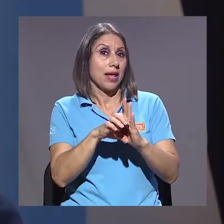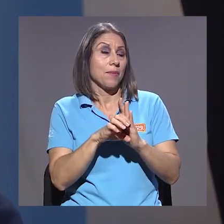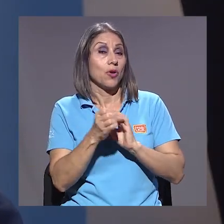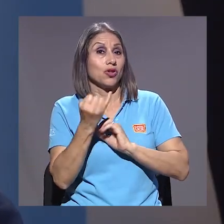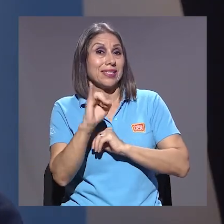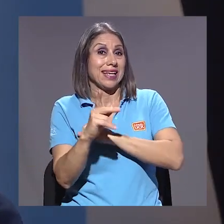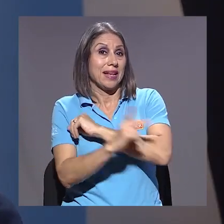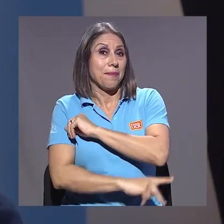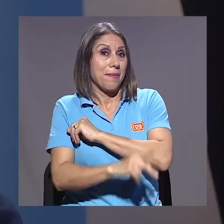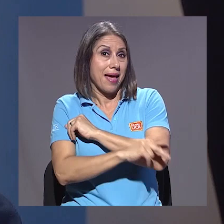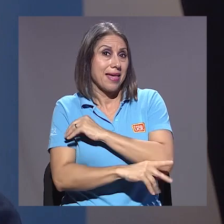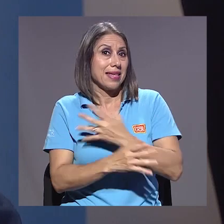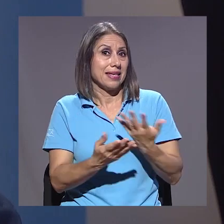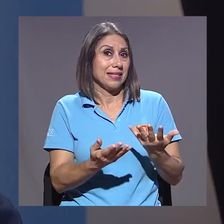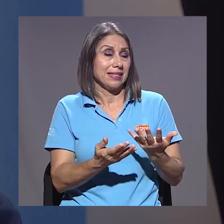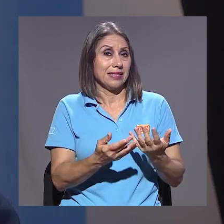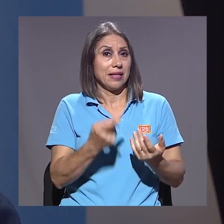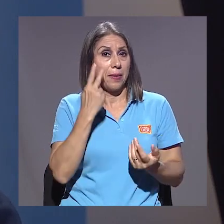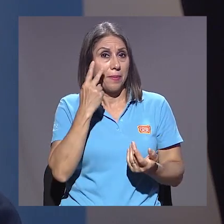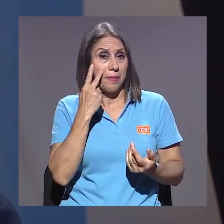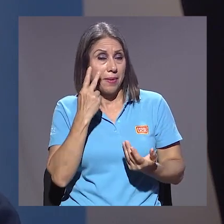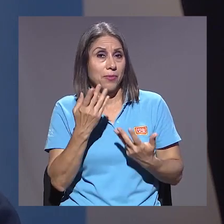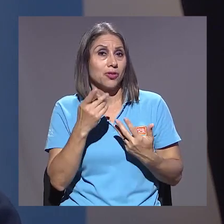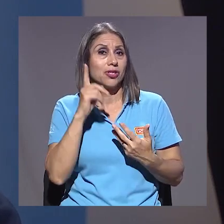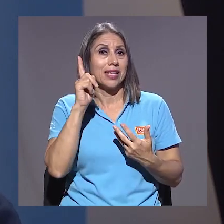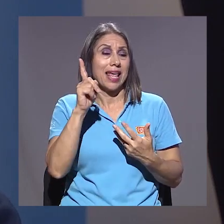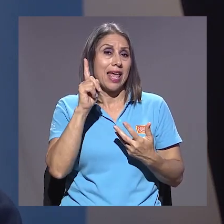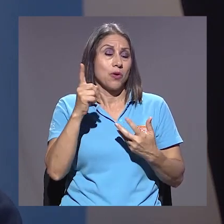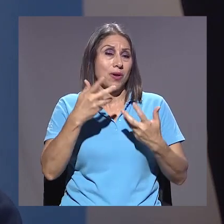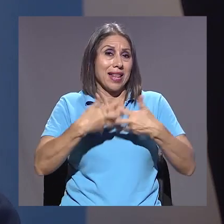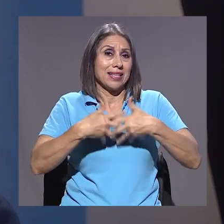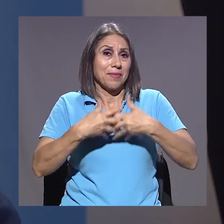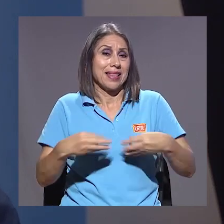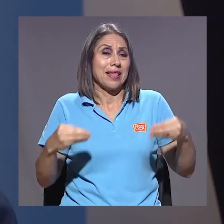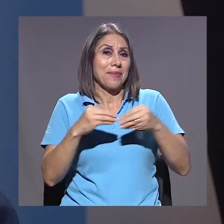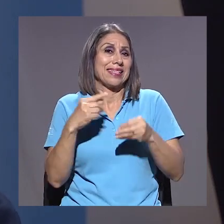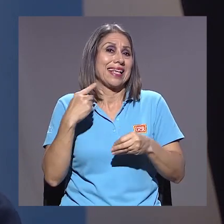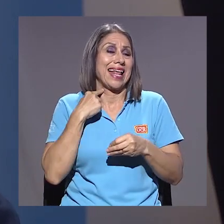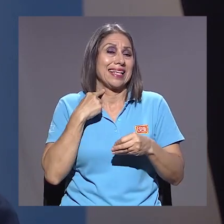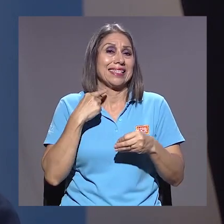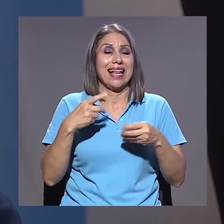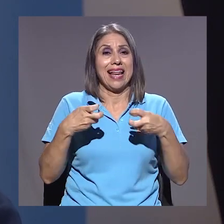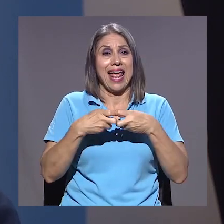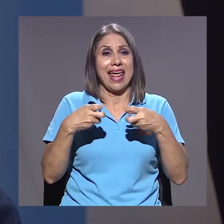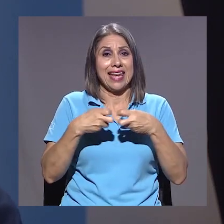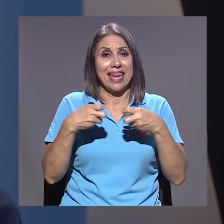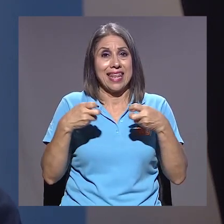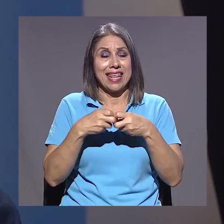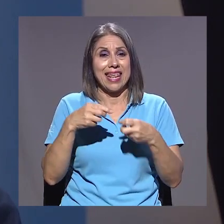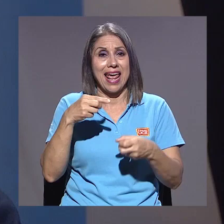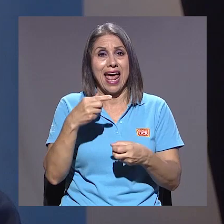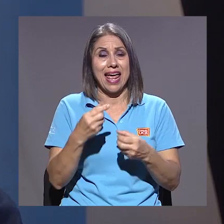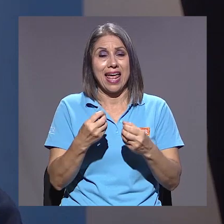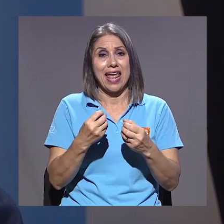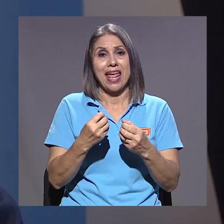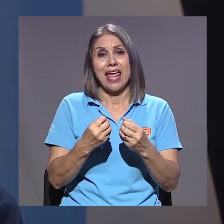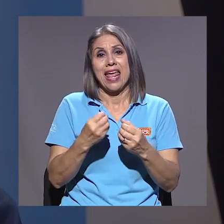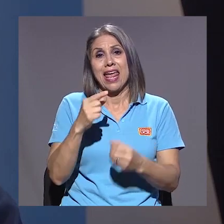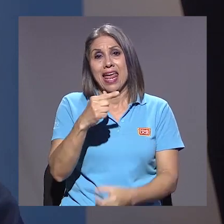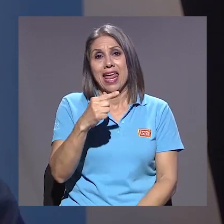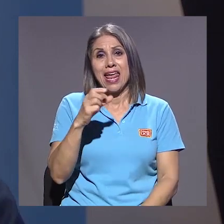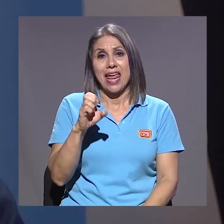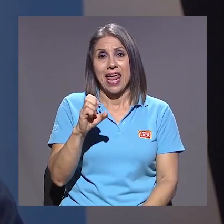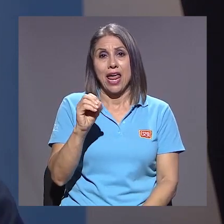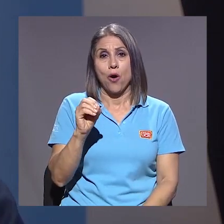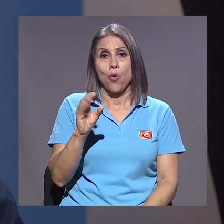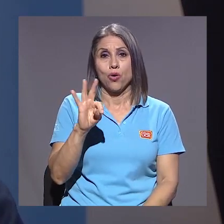2, que es una de las plantas más caras, ¿verdad? La energía geotérmica anda alrededor de los $4,000 por kilovatio instalado, aunque el costo